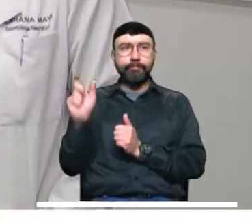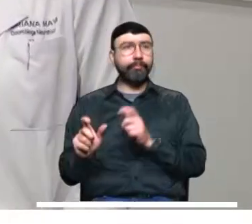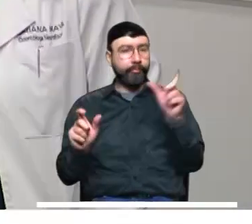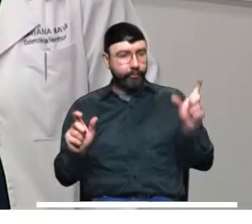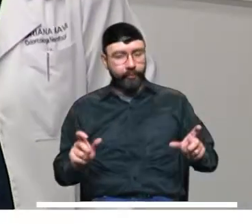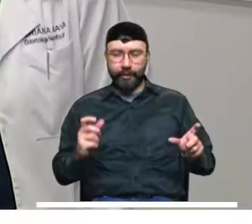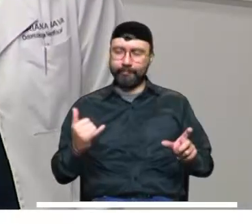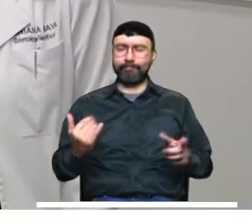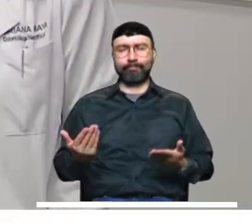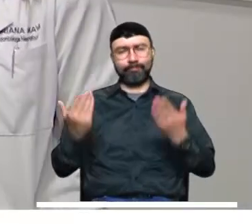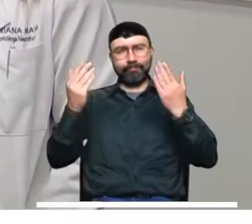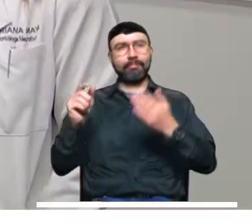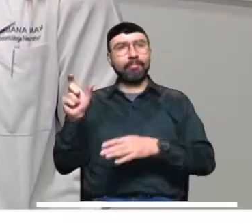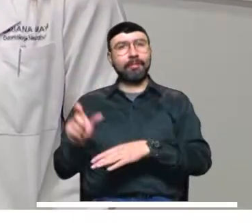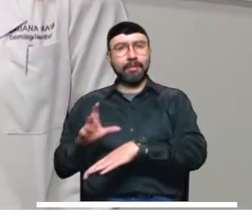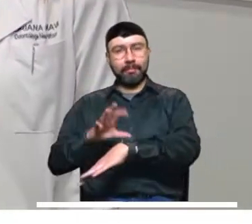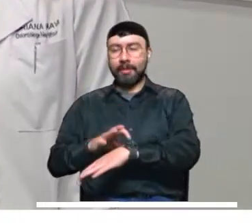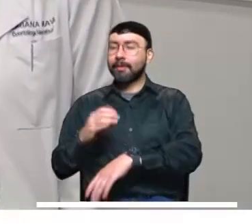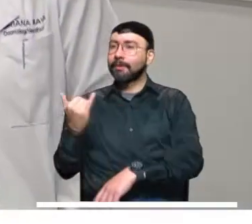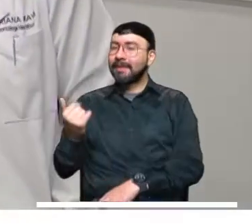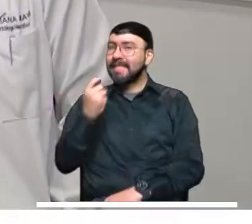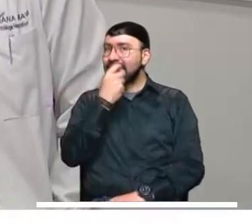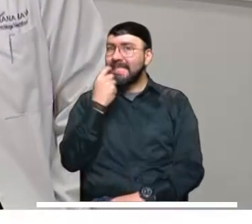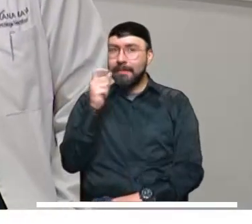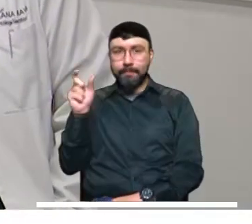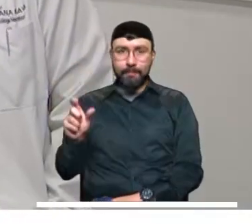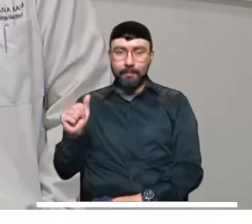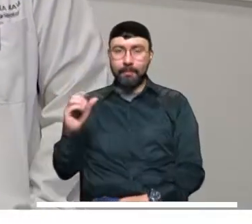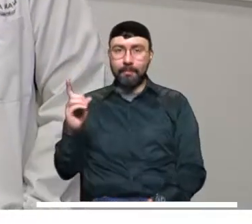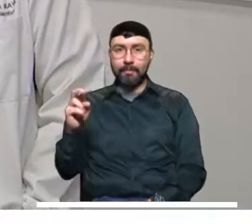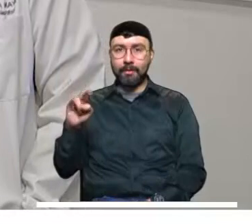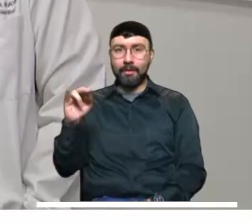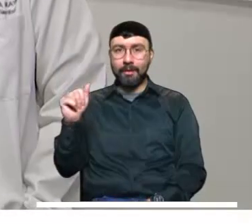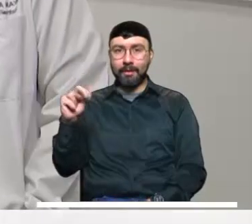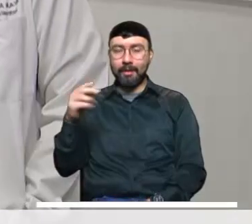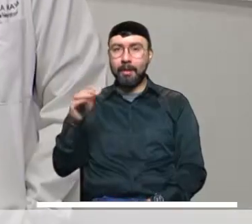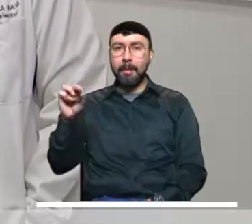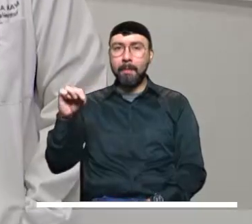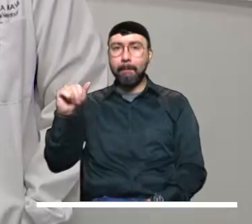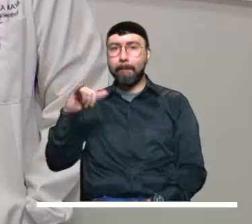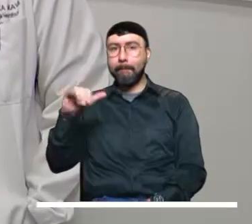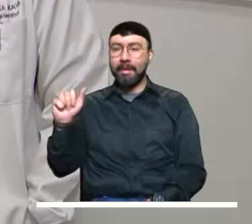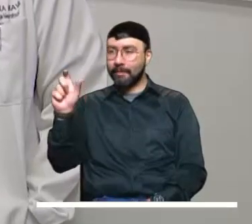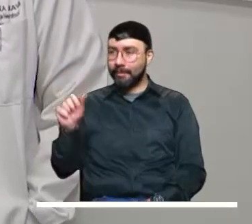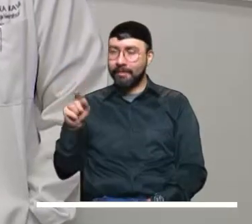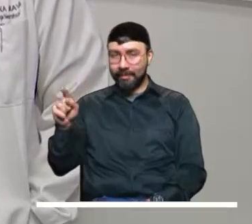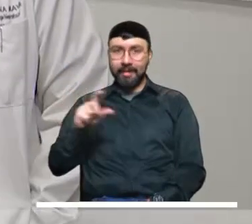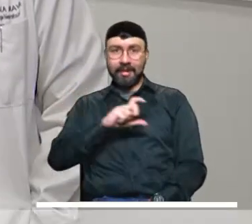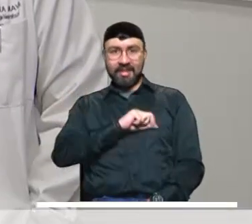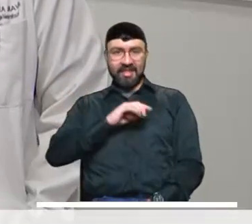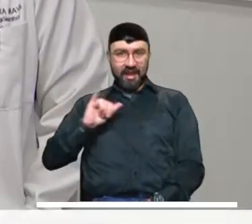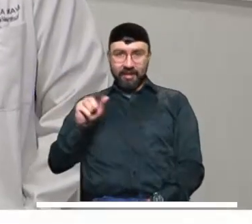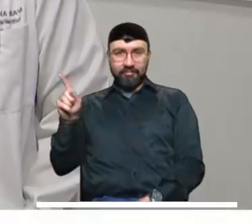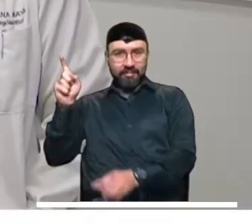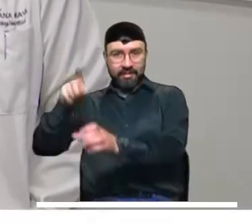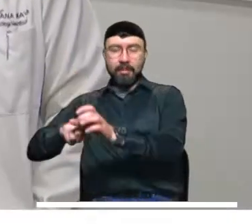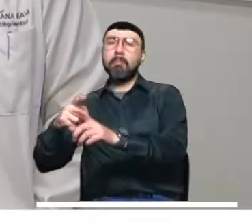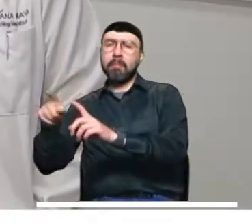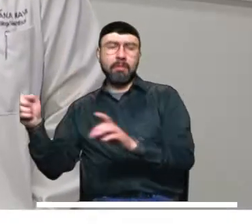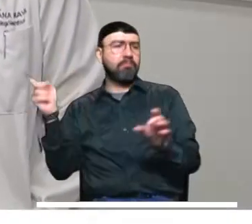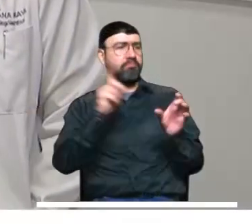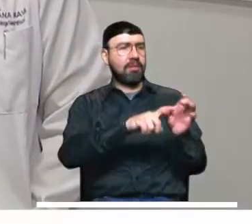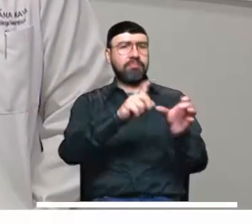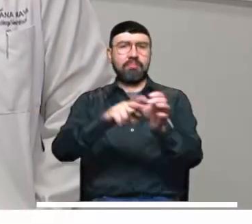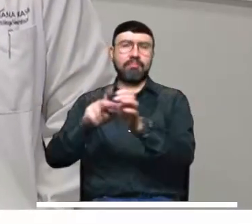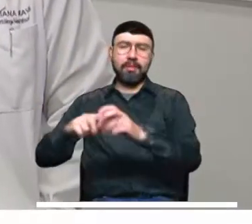maravillosos odontólogos, la doctora Adriana Maya, que trabaja en el Parque de la Salud de Cali, pero nos acompaña en todos los parques de la salud, y además